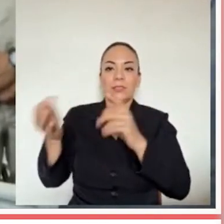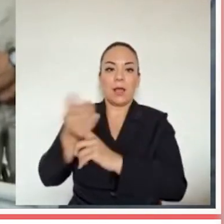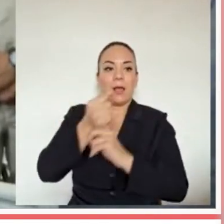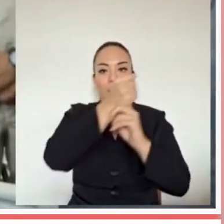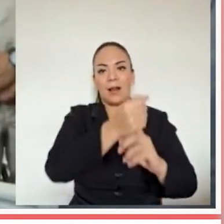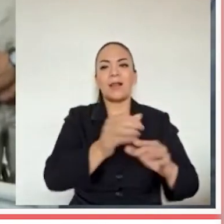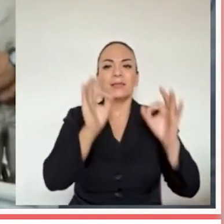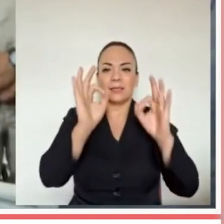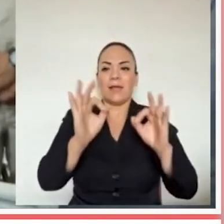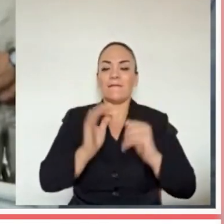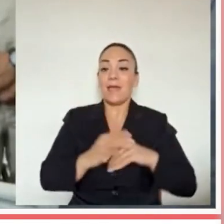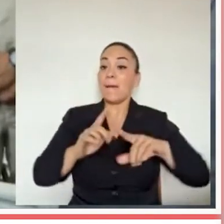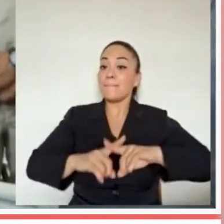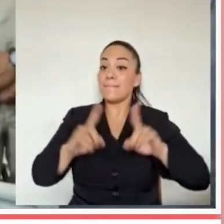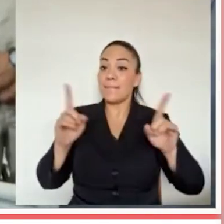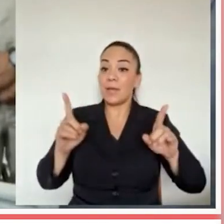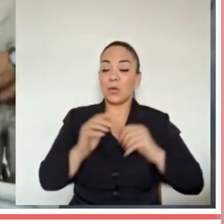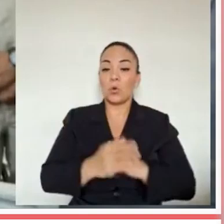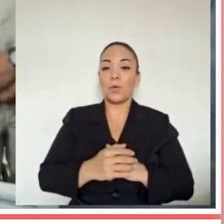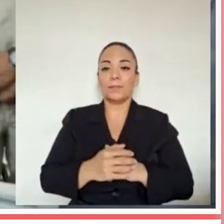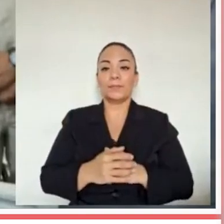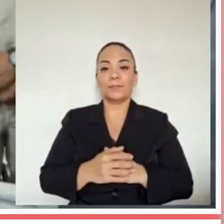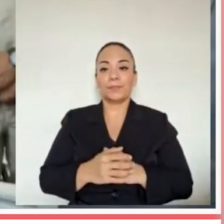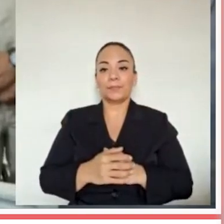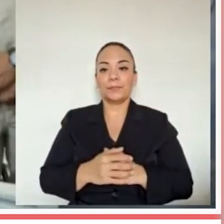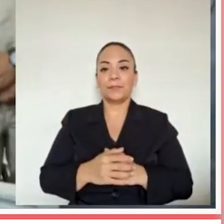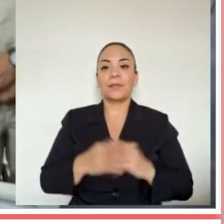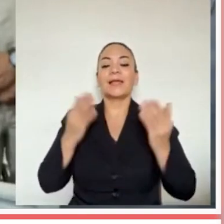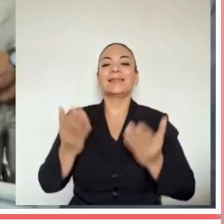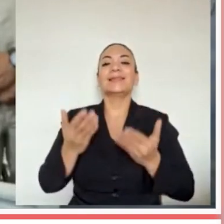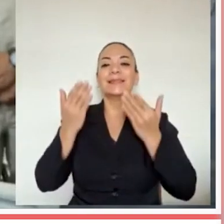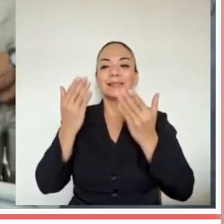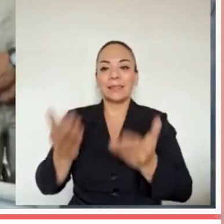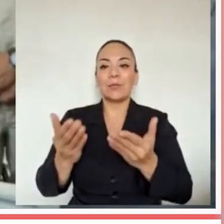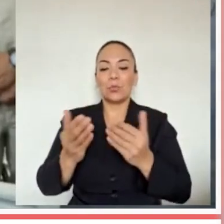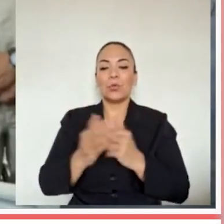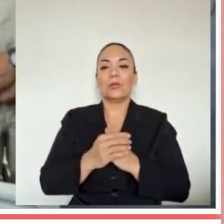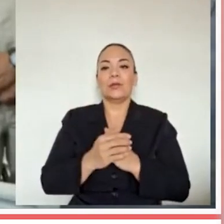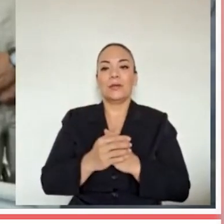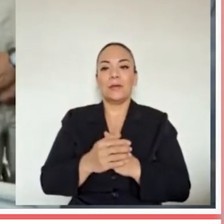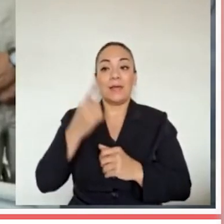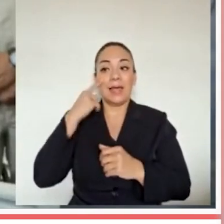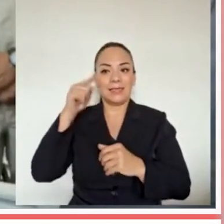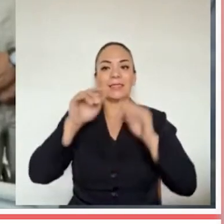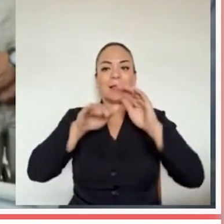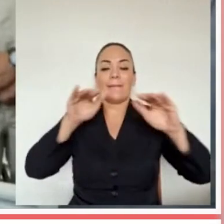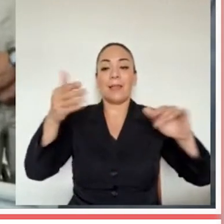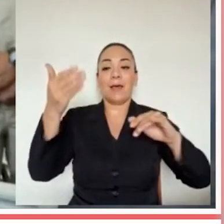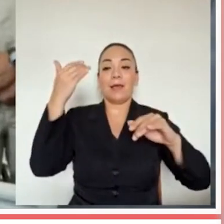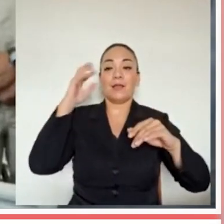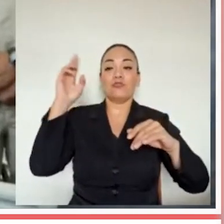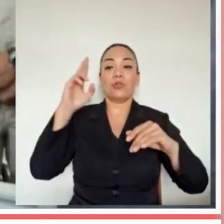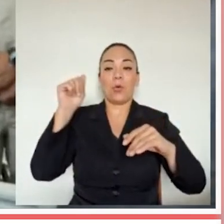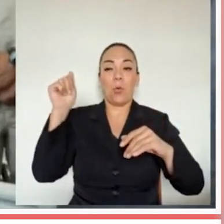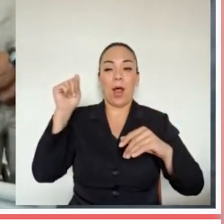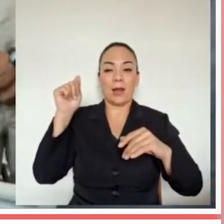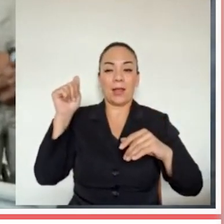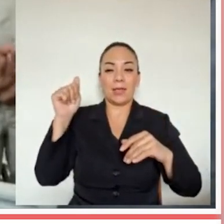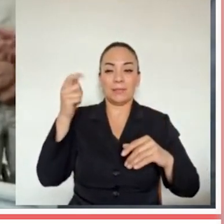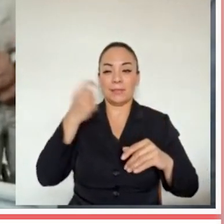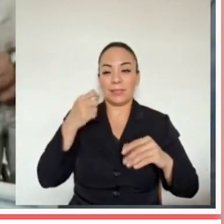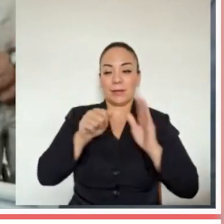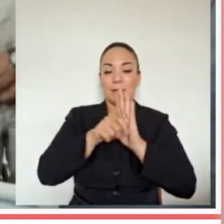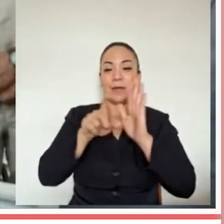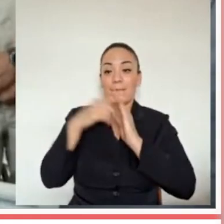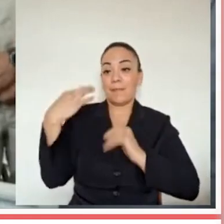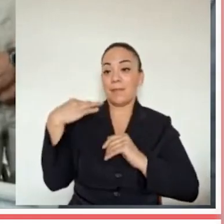bien, pero démosle. Ese fue el llamado cuando don Rodrigo Arias me invitó a la reunión